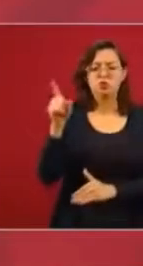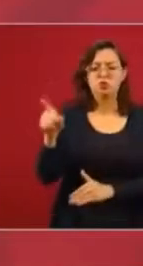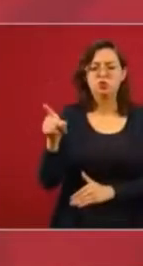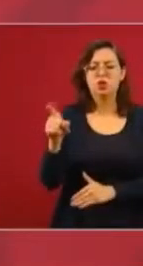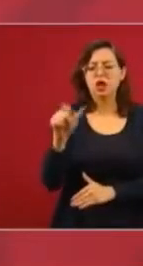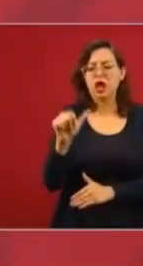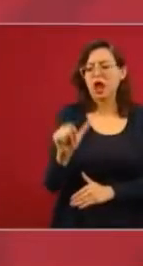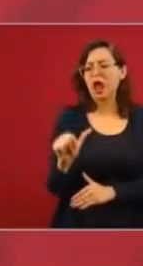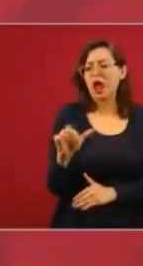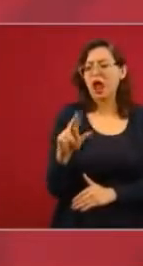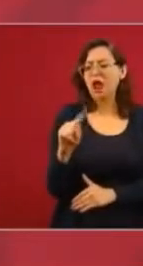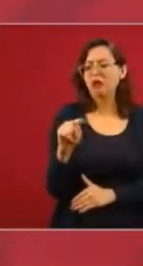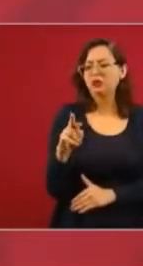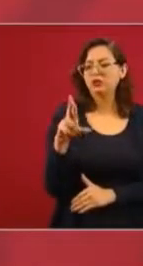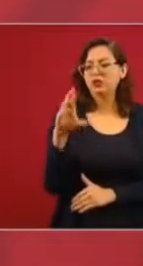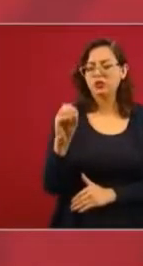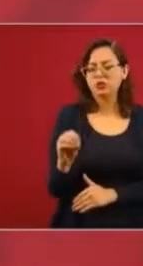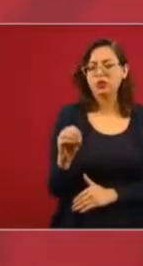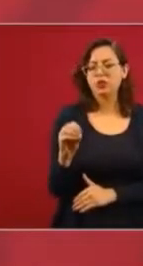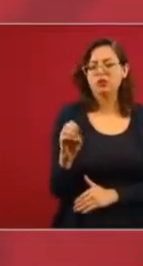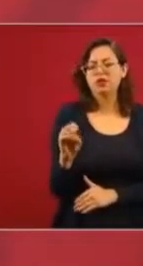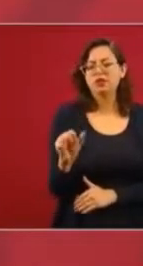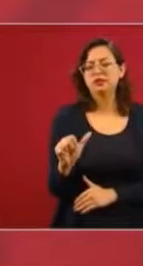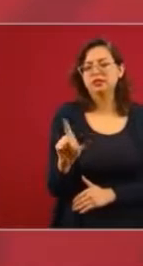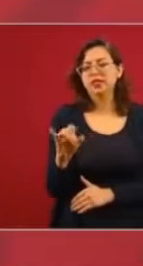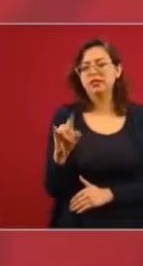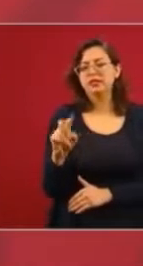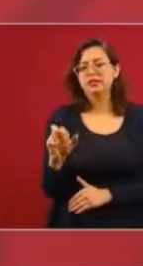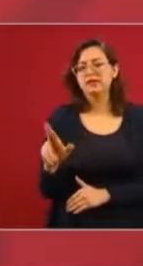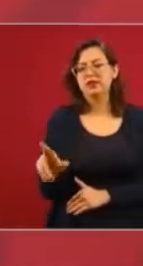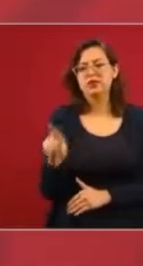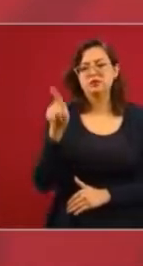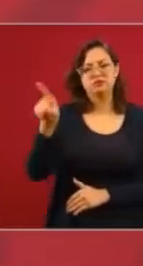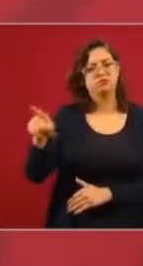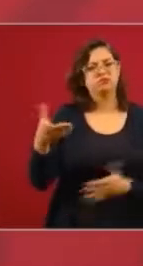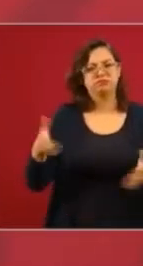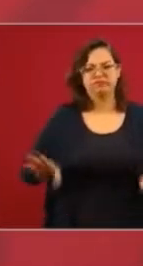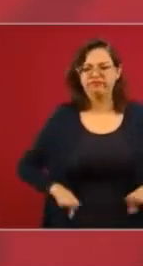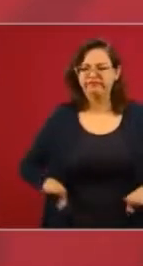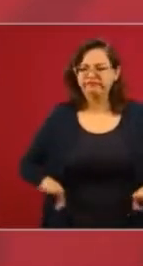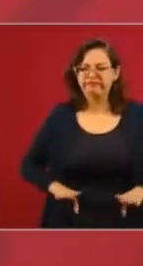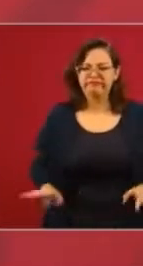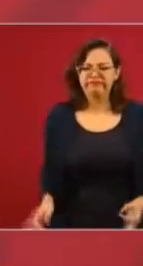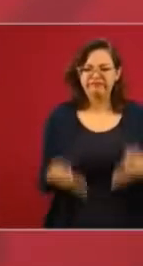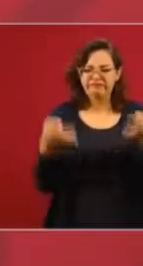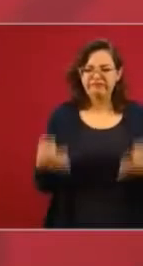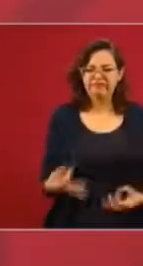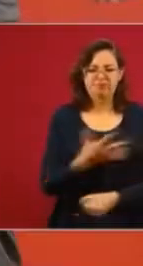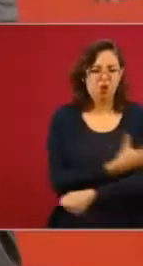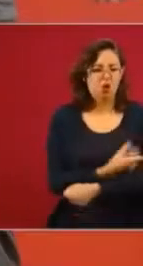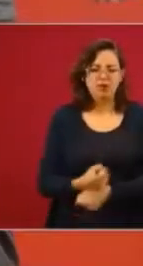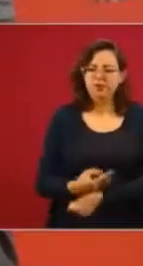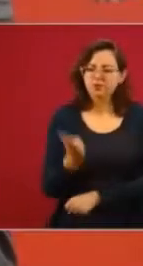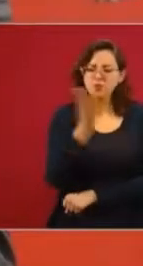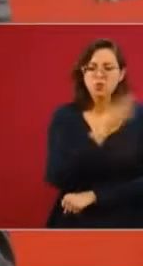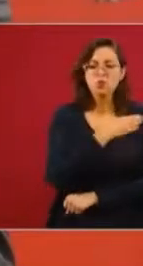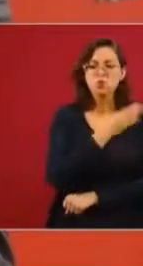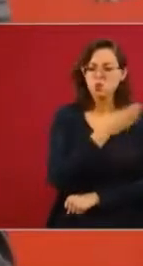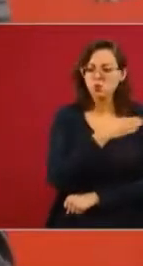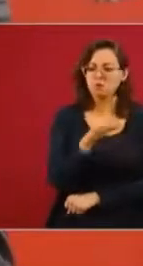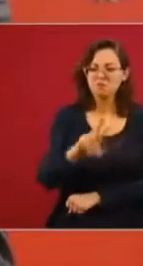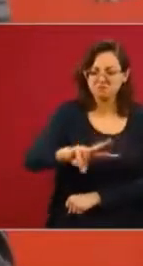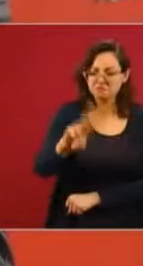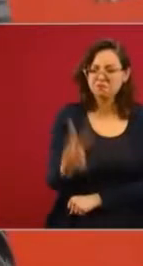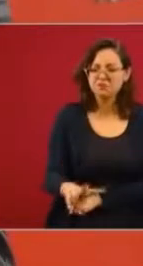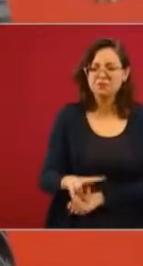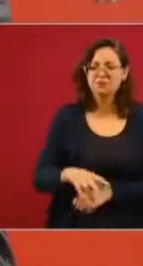ser partícipe de ciertos actos que en su consideración eran ilegales y donde él además encontró